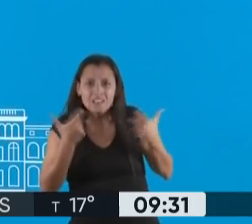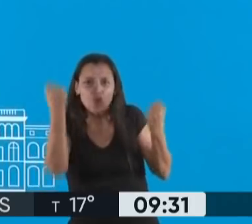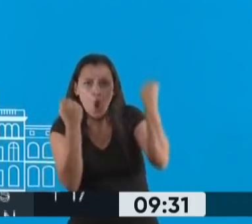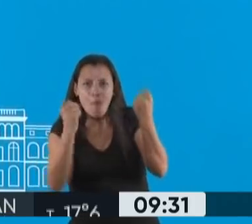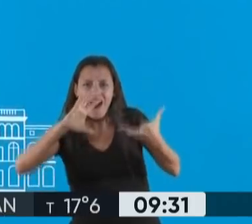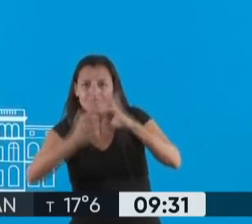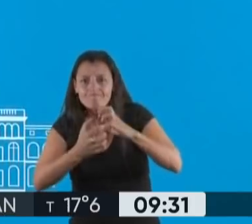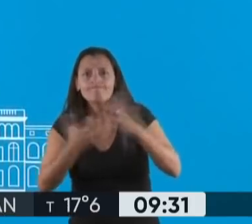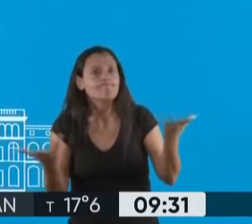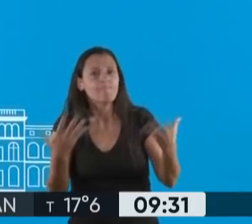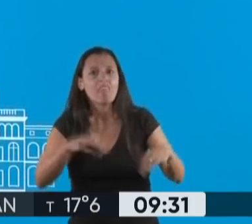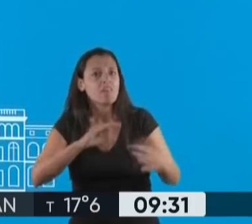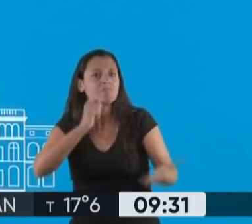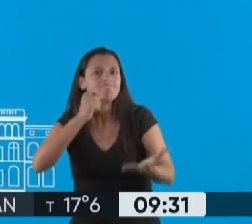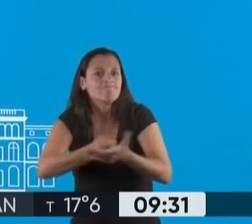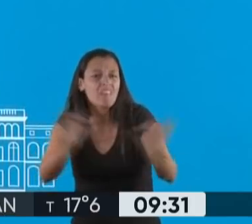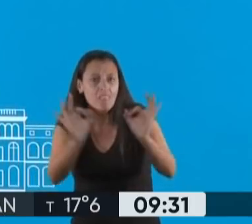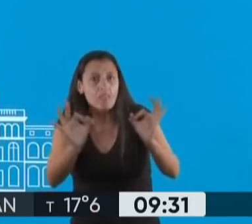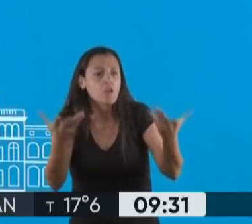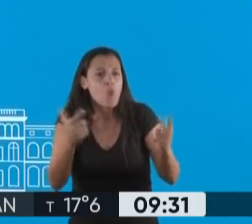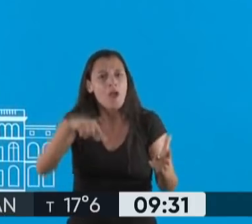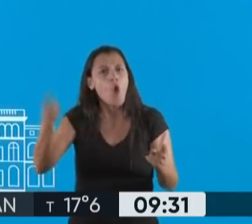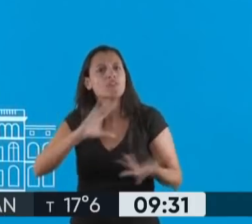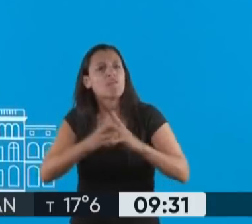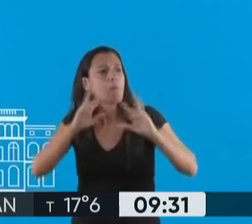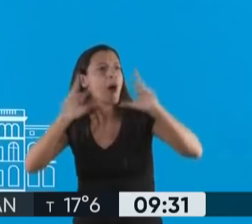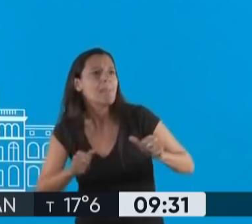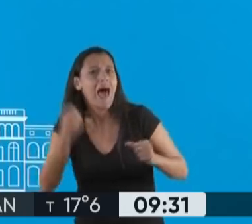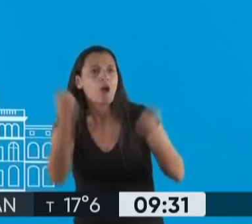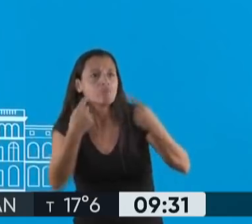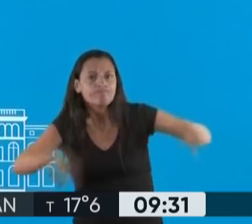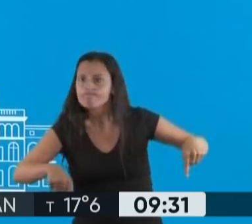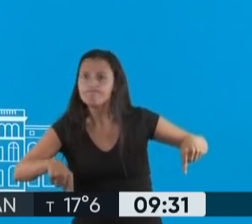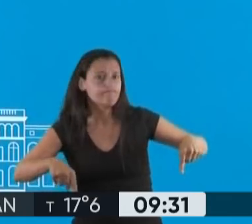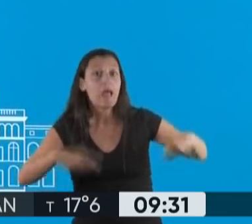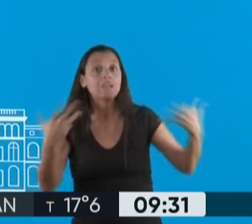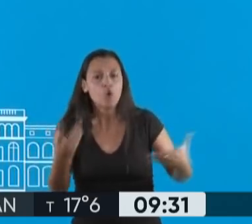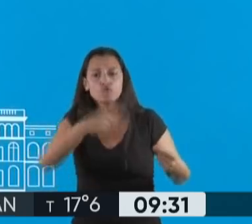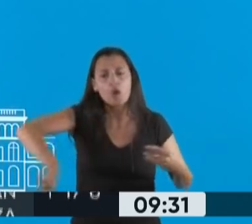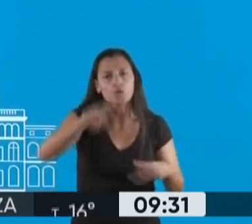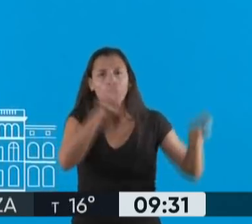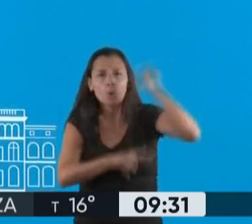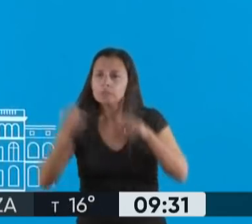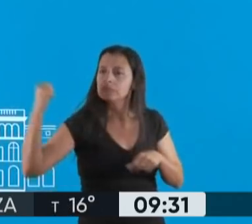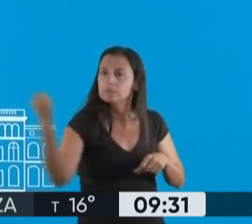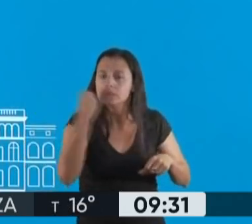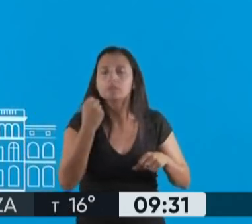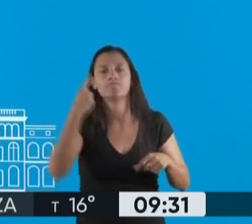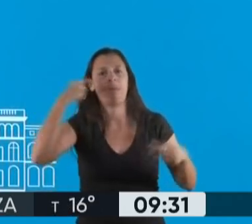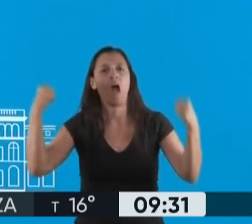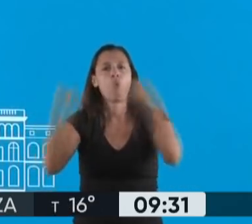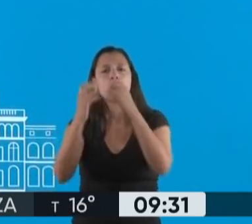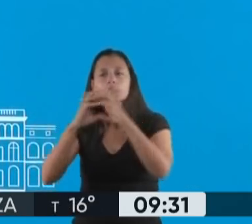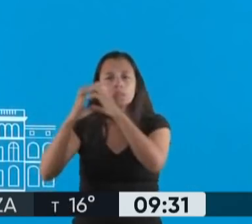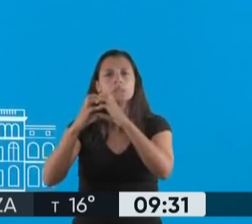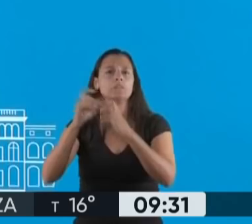obligado a ingresar en default porque no hay ninguna posibilidad con los recursos que tiene la Argentina de cancelarlos y entonces encontramos el mejor acuerdo posible y la